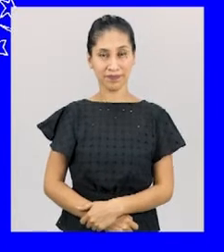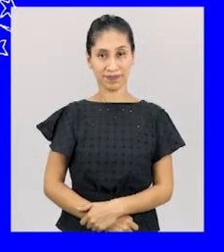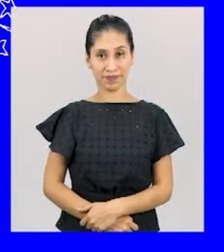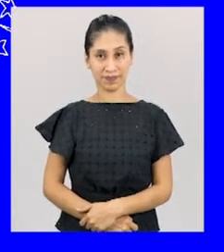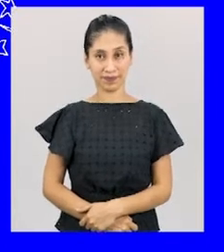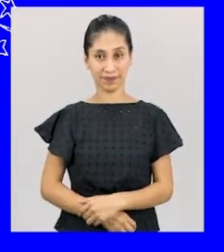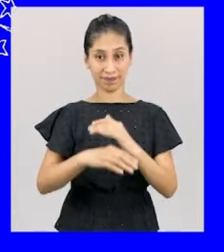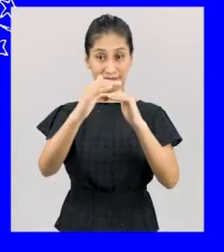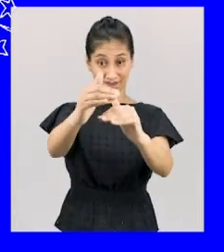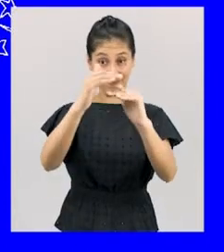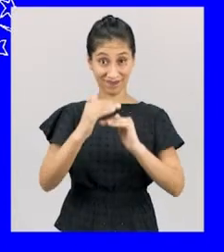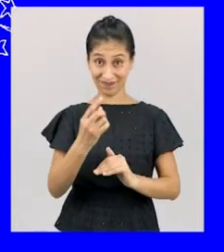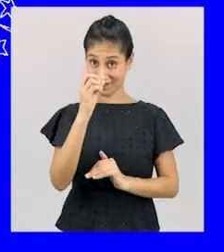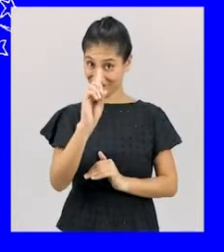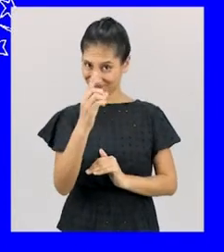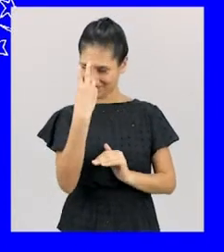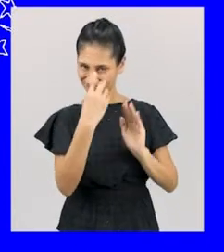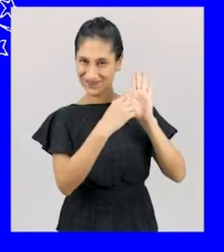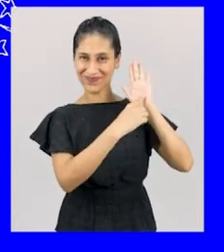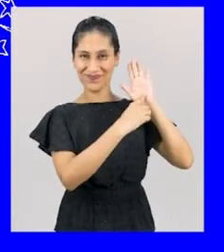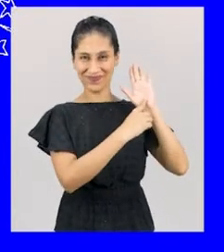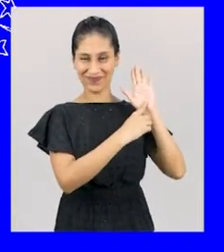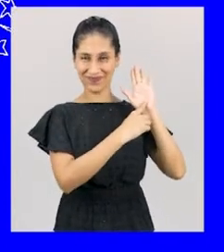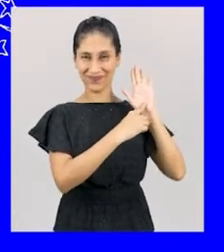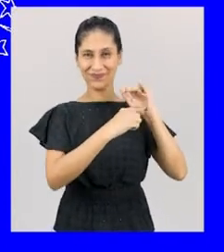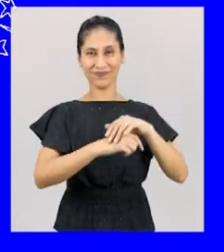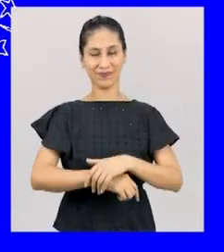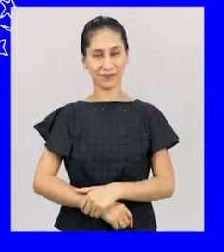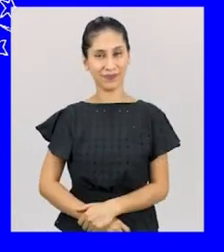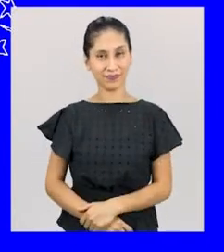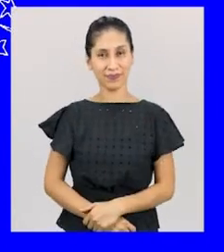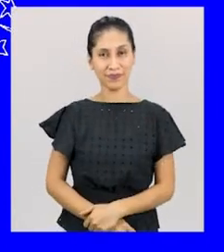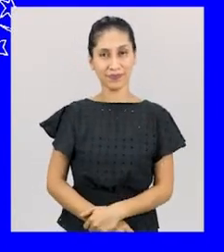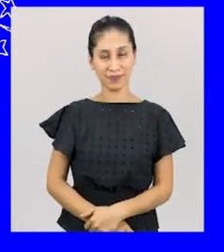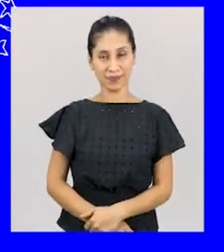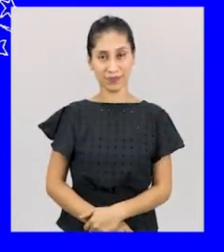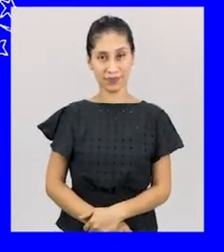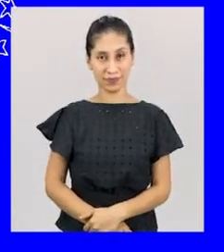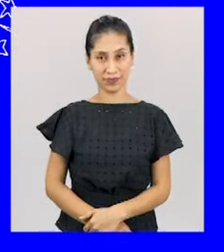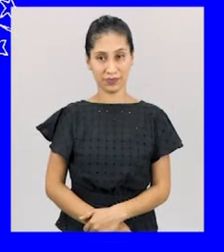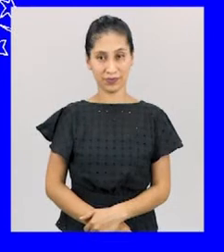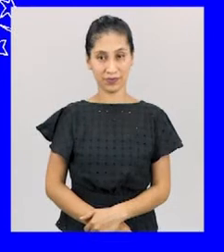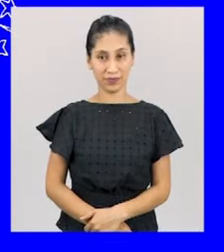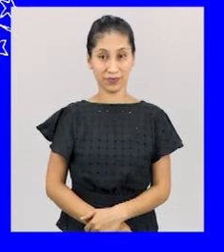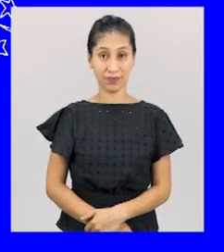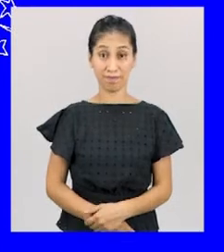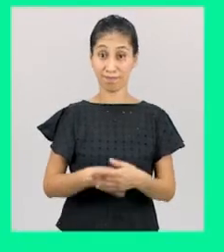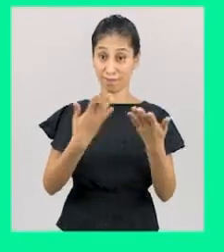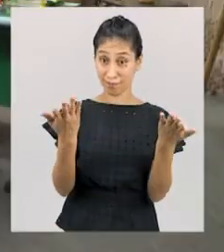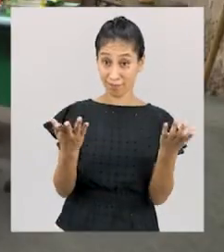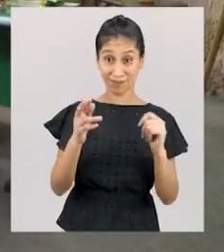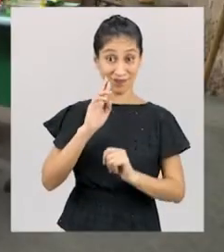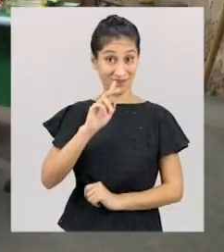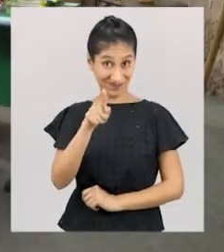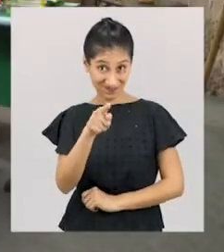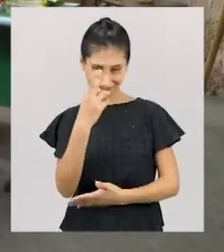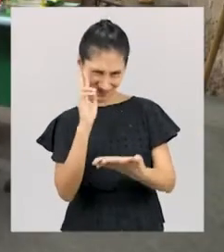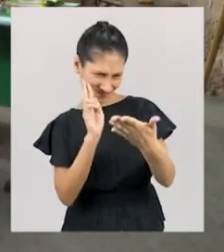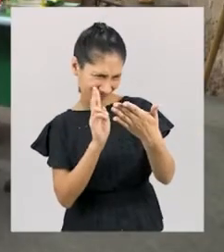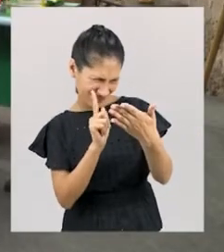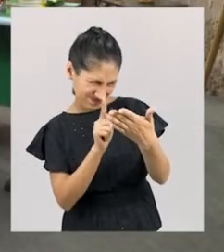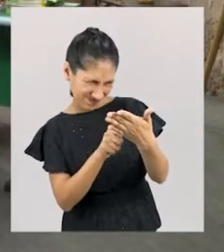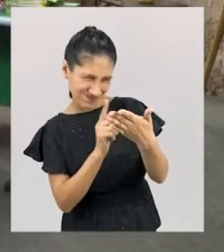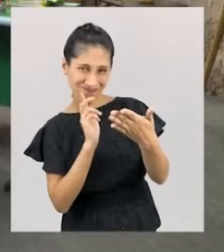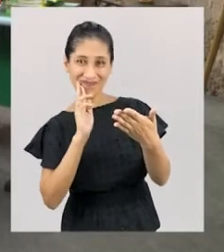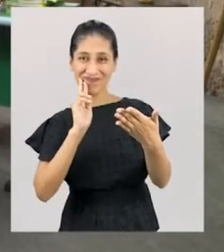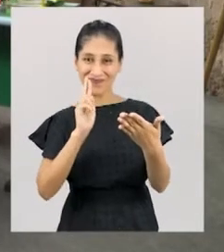conocimientos humanos se reproduzcan. D. Trabaja como un banco que resguarda los conocimientos. Para responder estas preguntas,